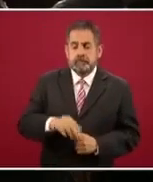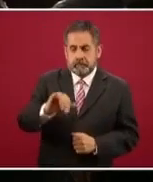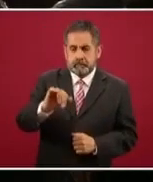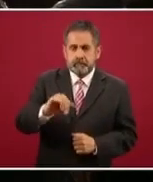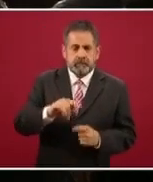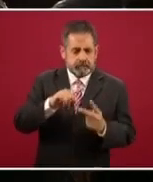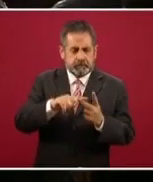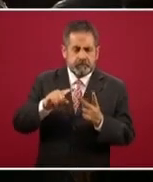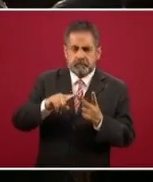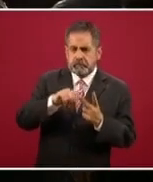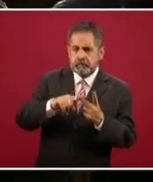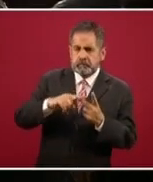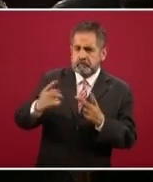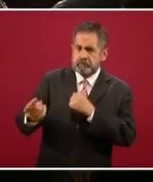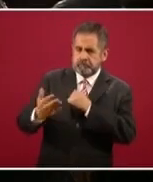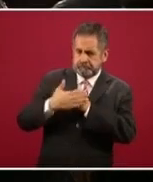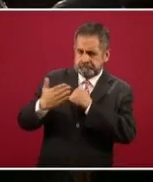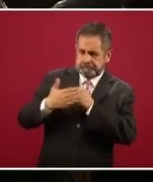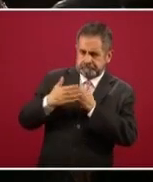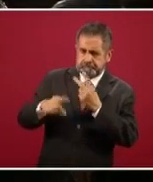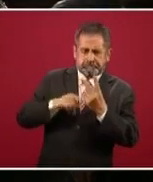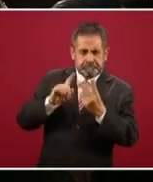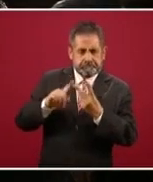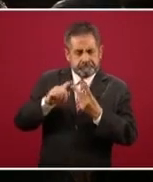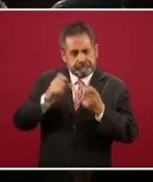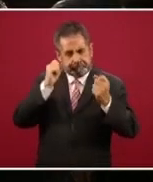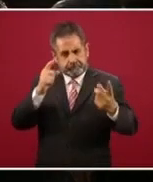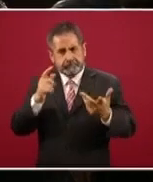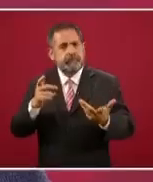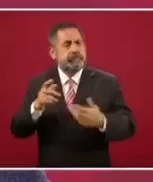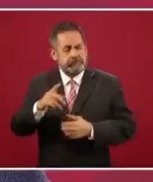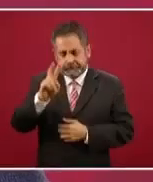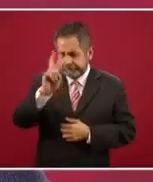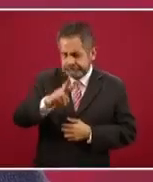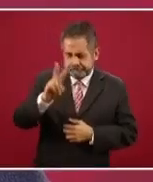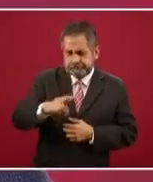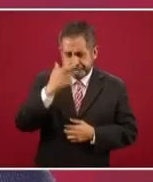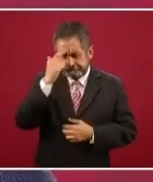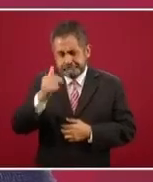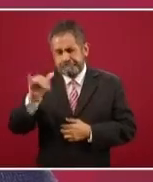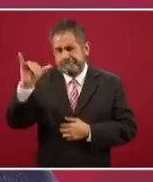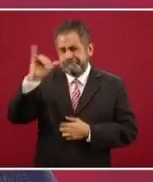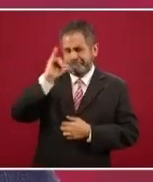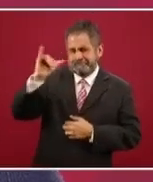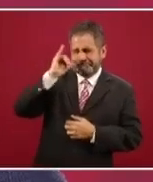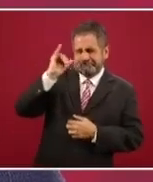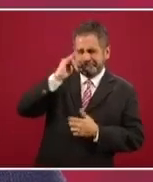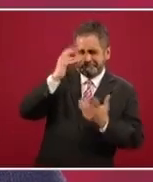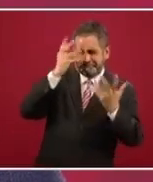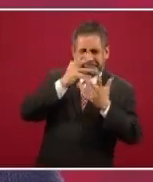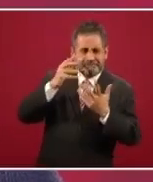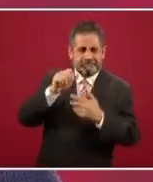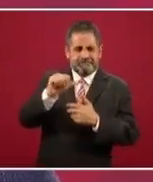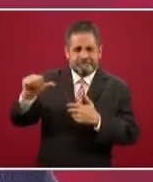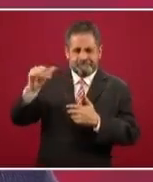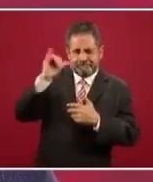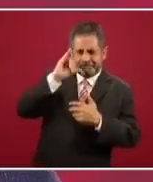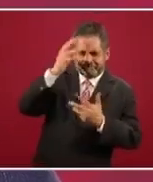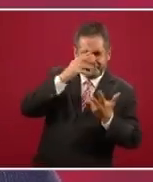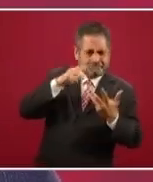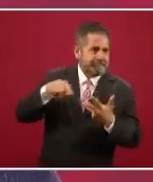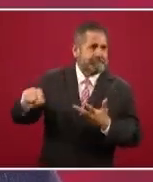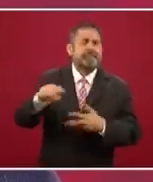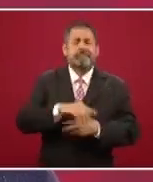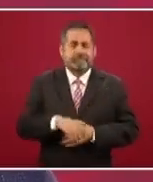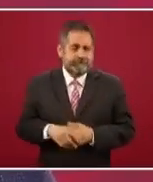sus dos llamados de atención. Uno es, desde luego, el alcoholismo. Y para ello tenemos, y es muy